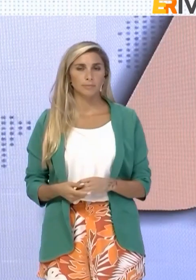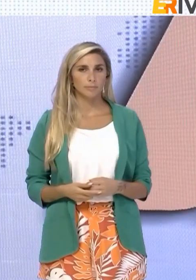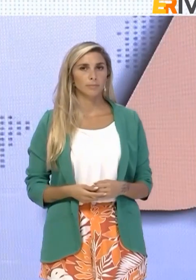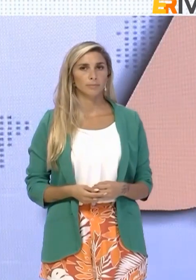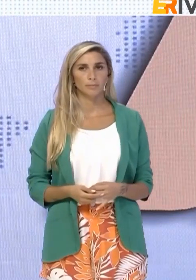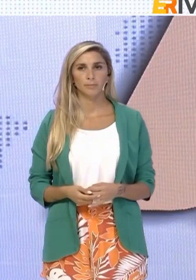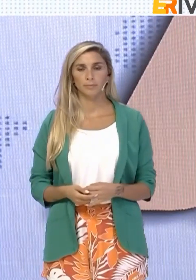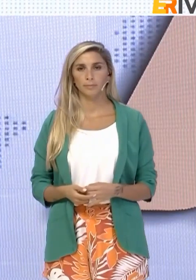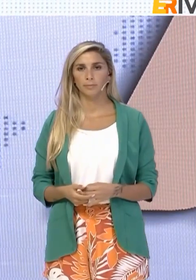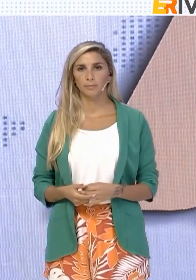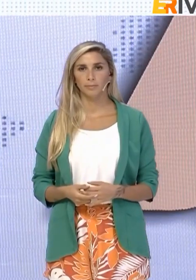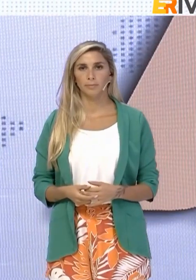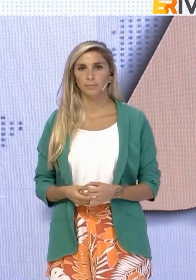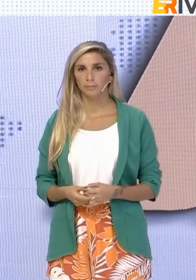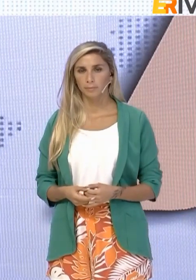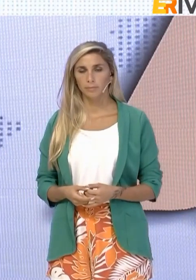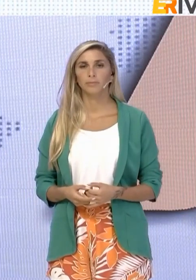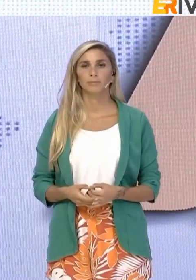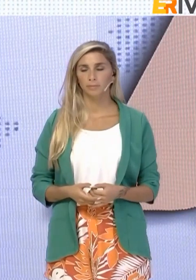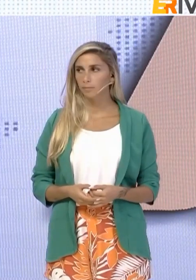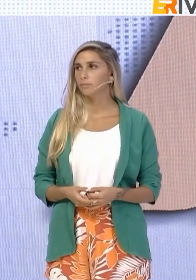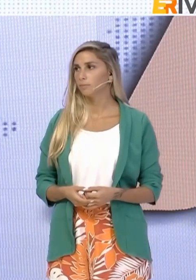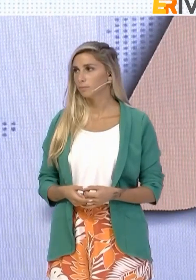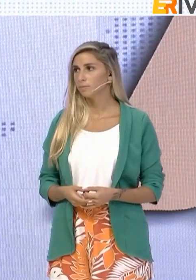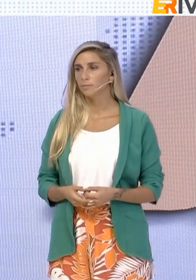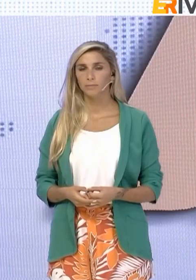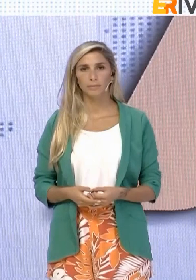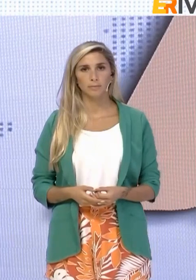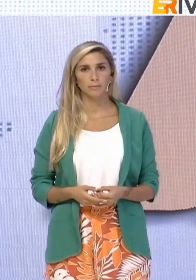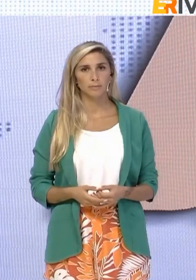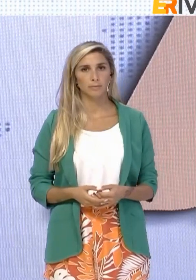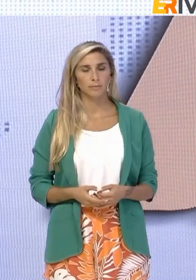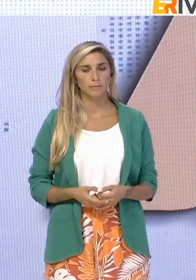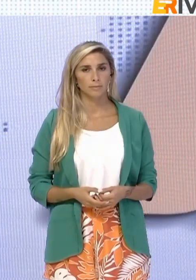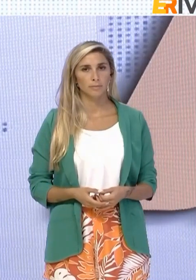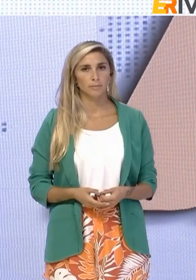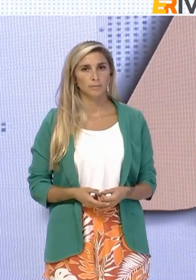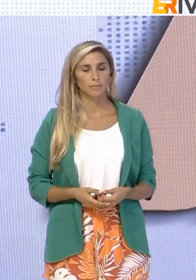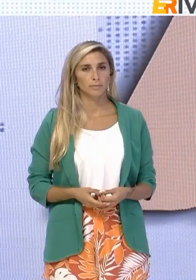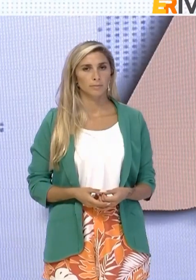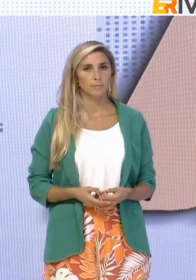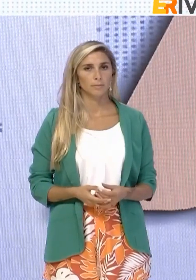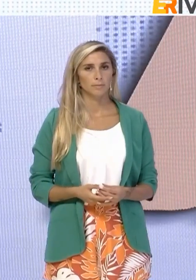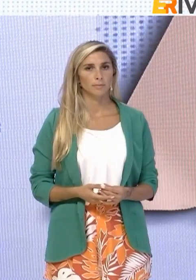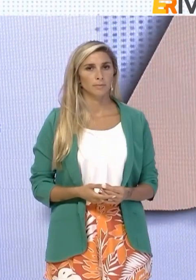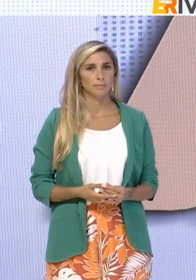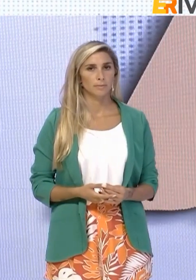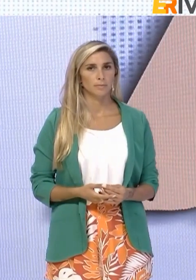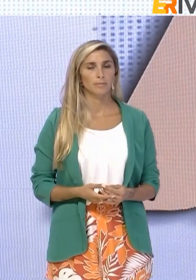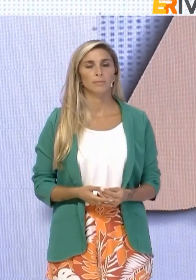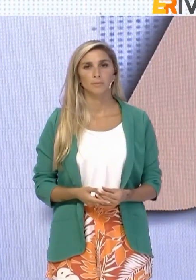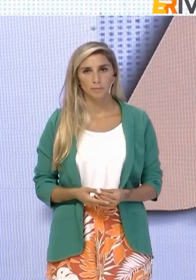clave OTP, que es el segundo factor de validación. Usted recibió un código en su celular, sí, ya se lo